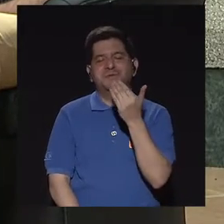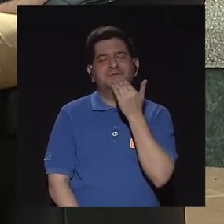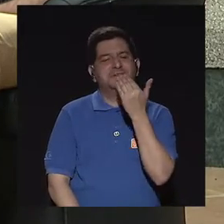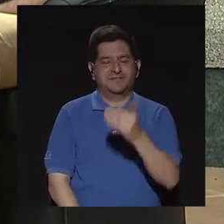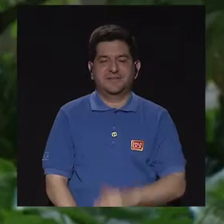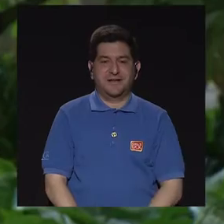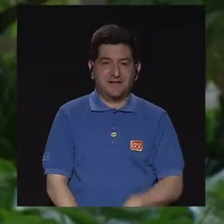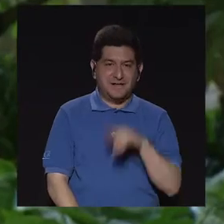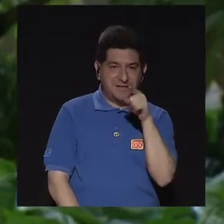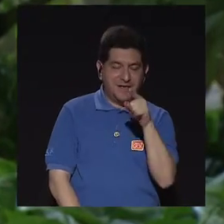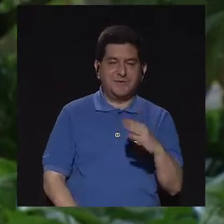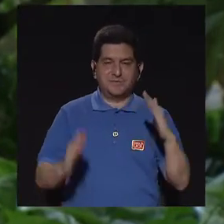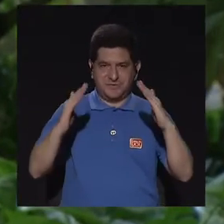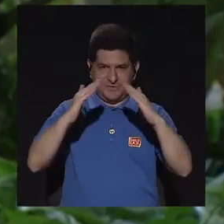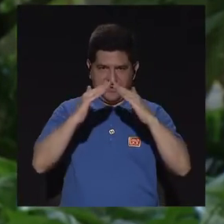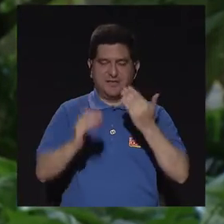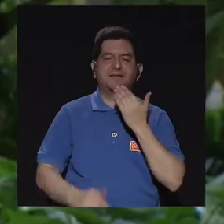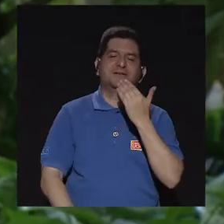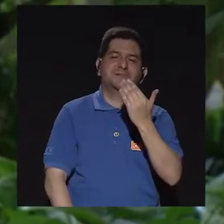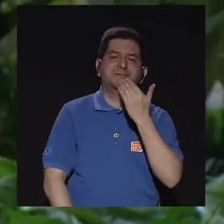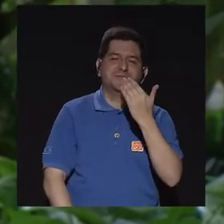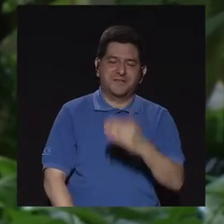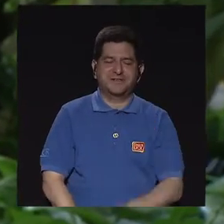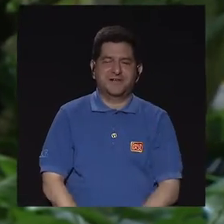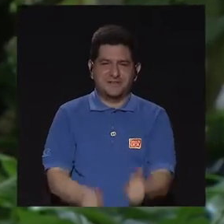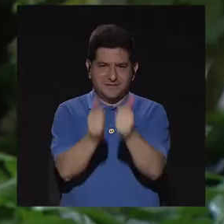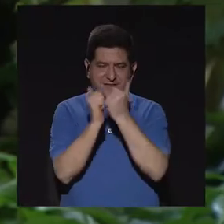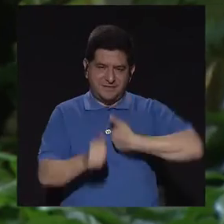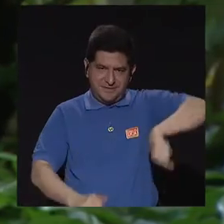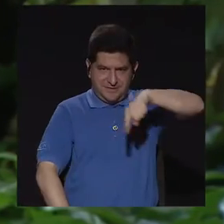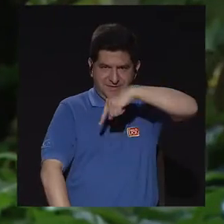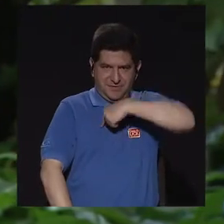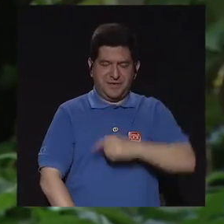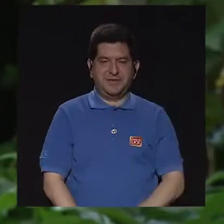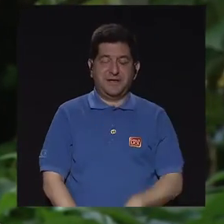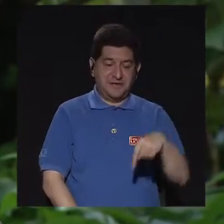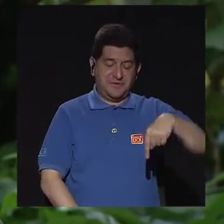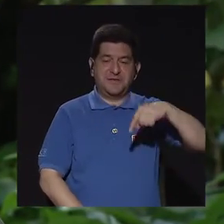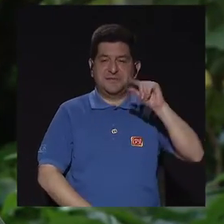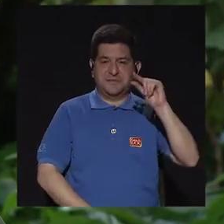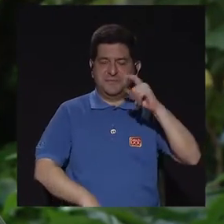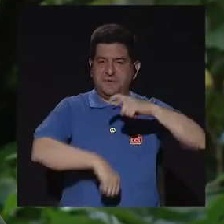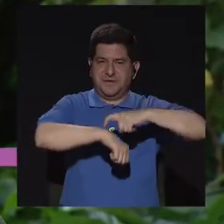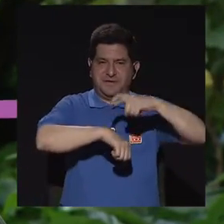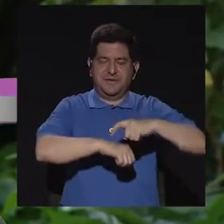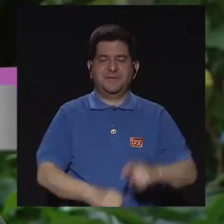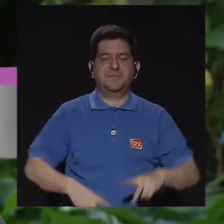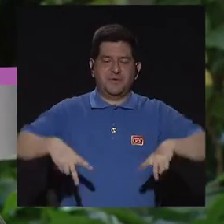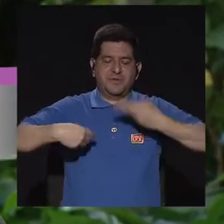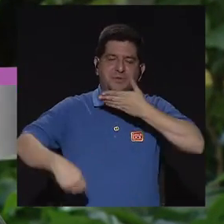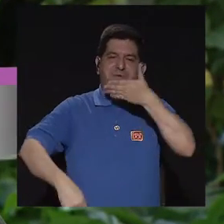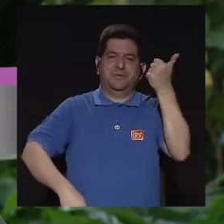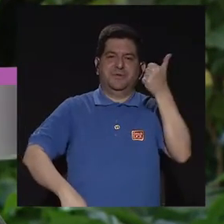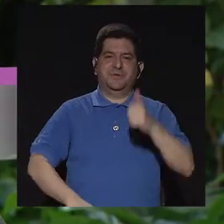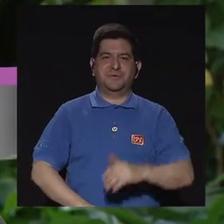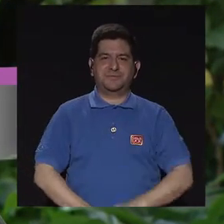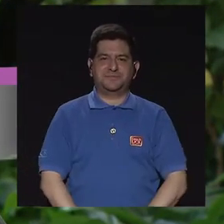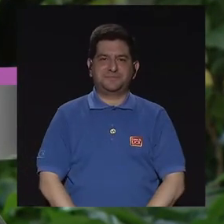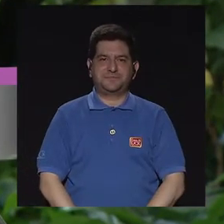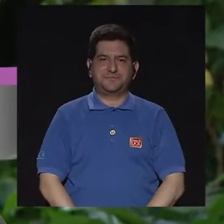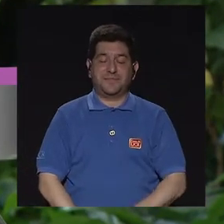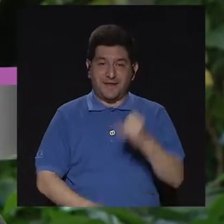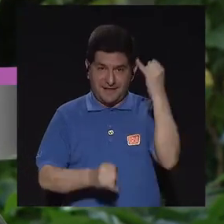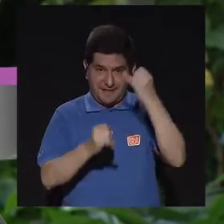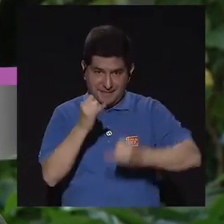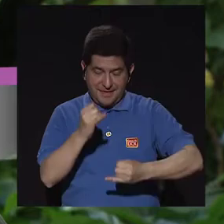muchísimas gracias. Y a ustedes en sus casas, agradecerles que nos haya acompañado en este ratito de Vivir Mejor.